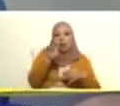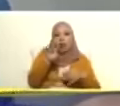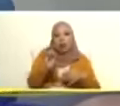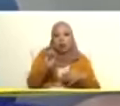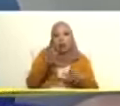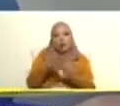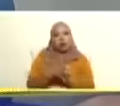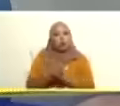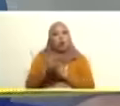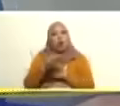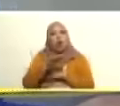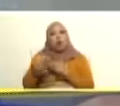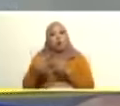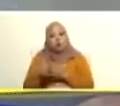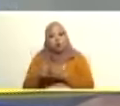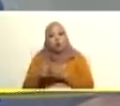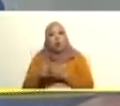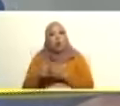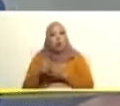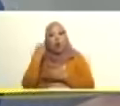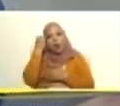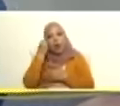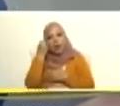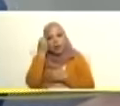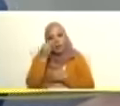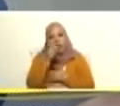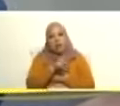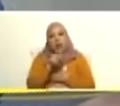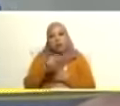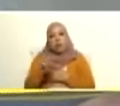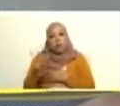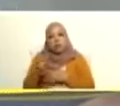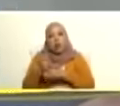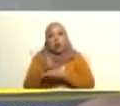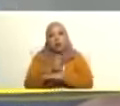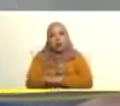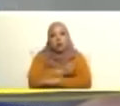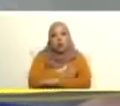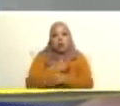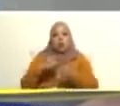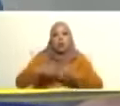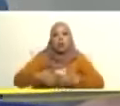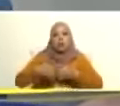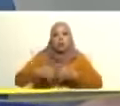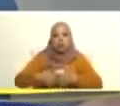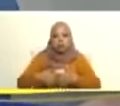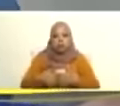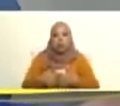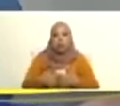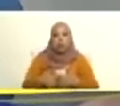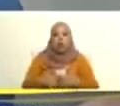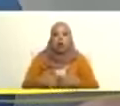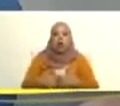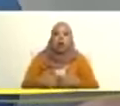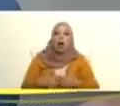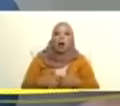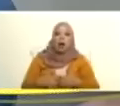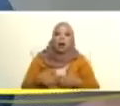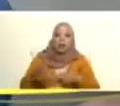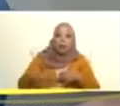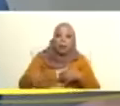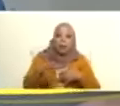parte industrial, estuvimos analizando todas las actividades económicas y de nuestras cámaras bases, tanto regionales